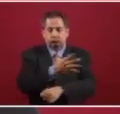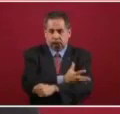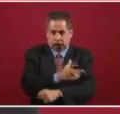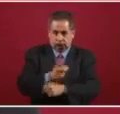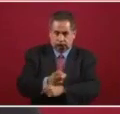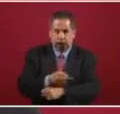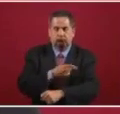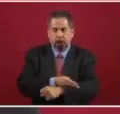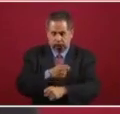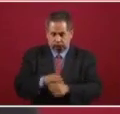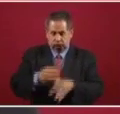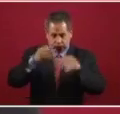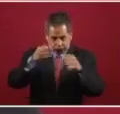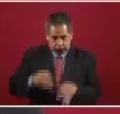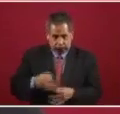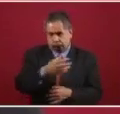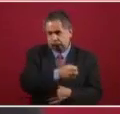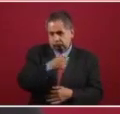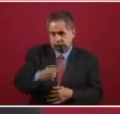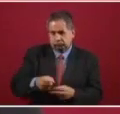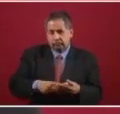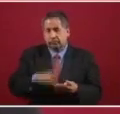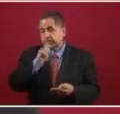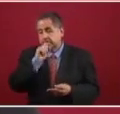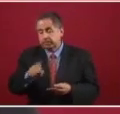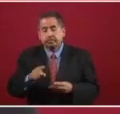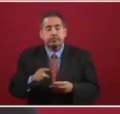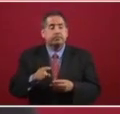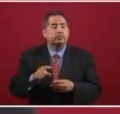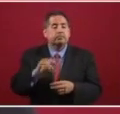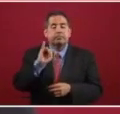honesta, lo mismo en migración.